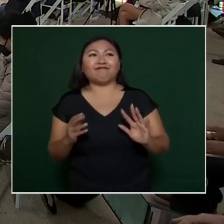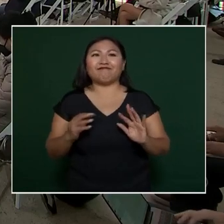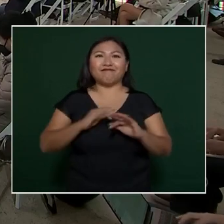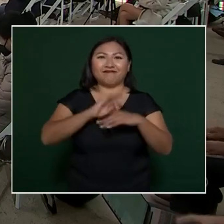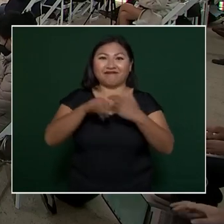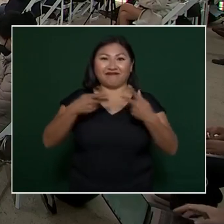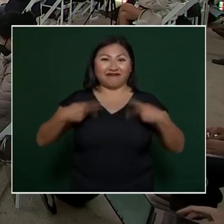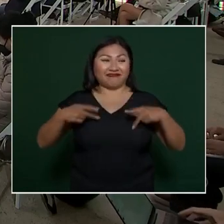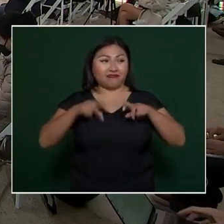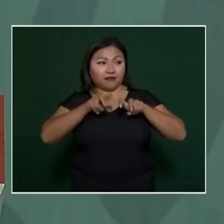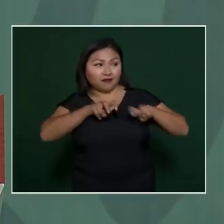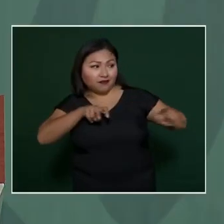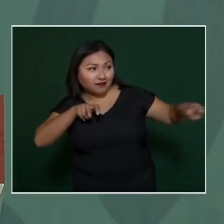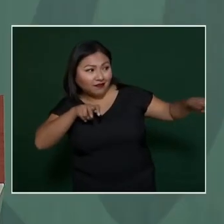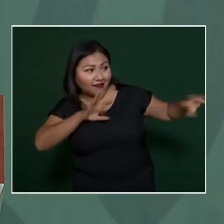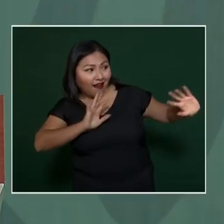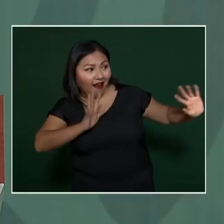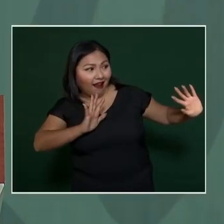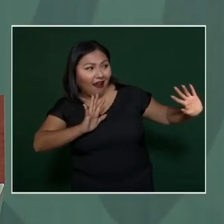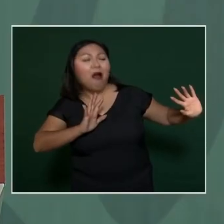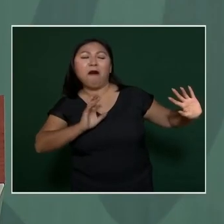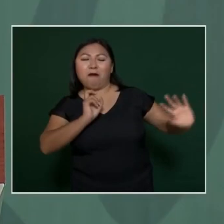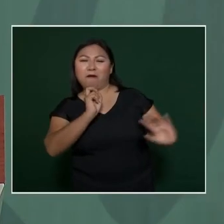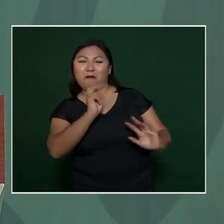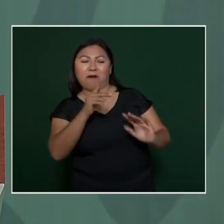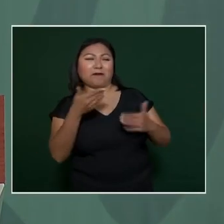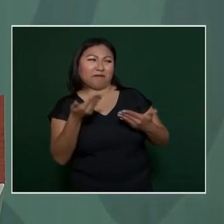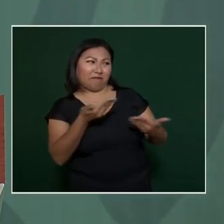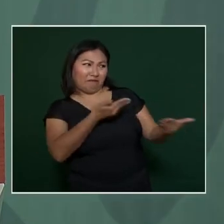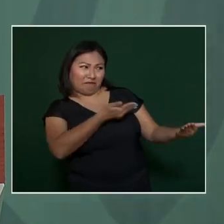ya llegaron todos Entonces te toca a